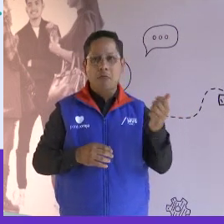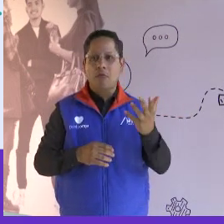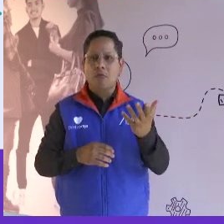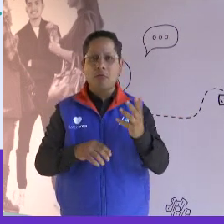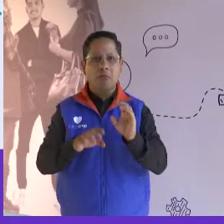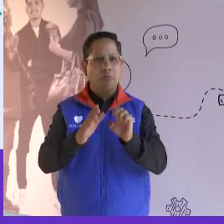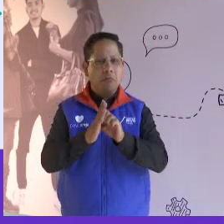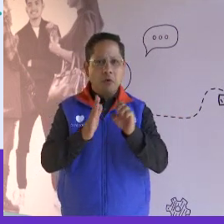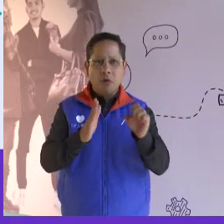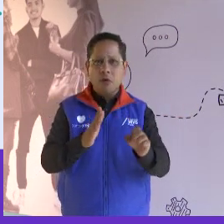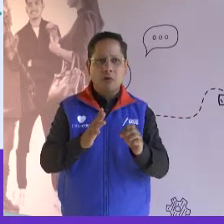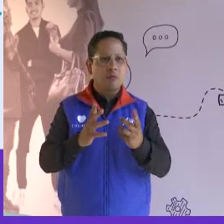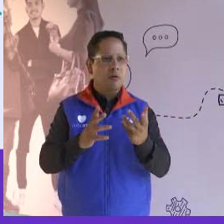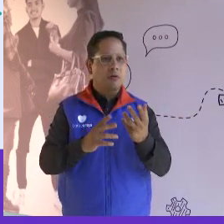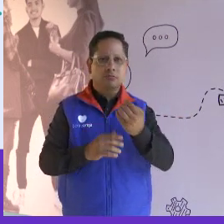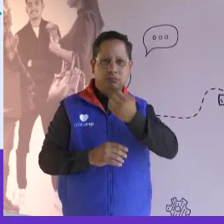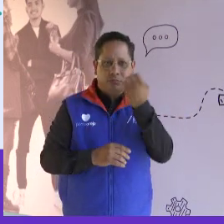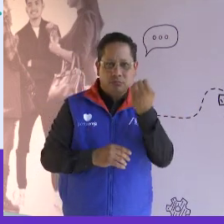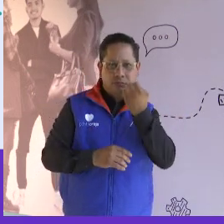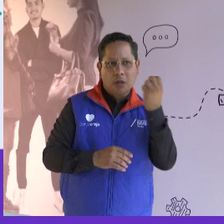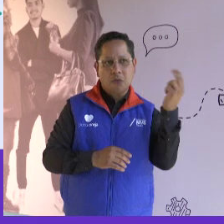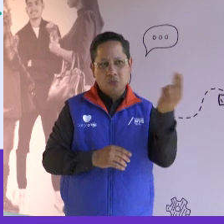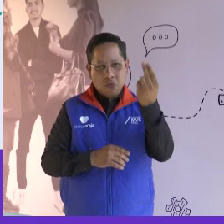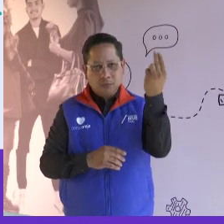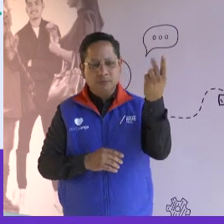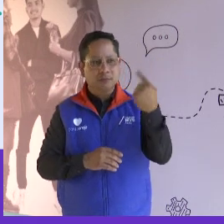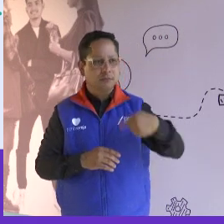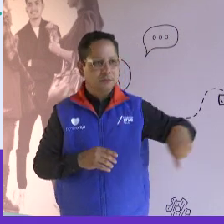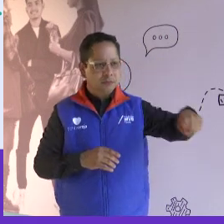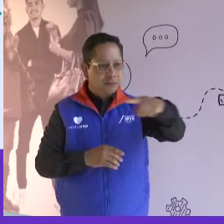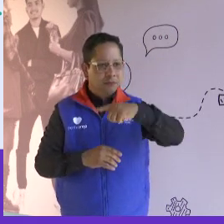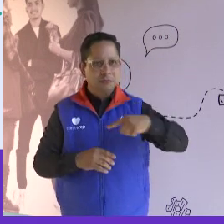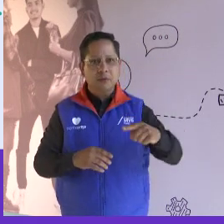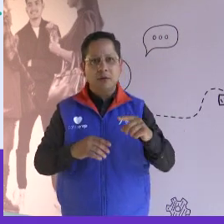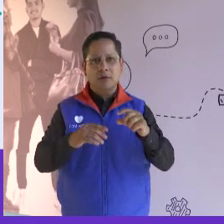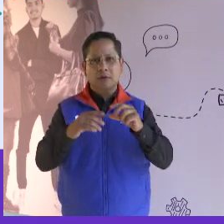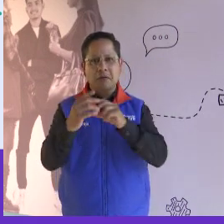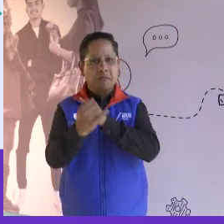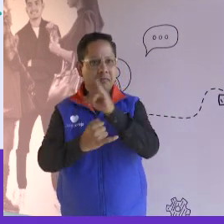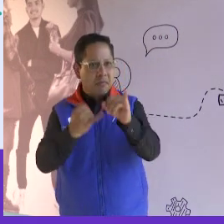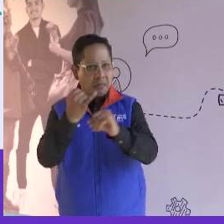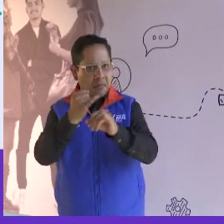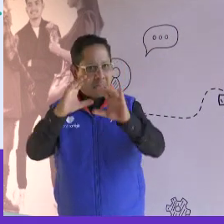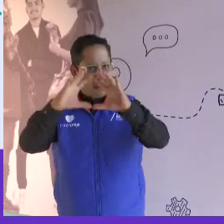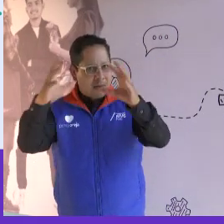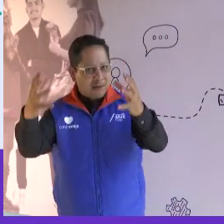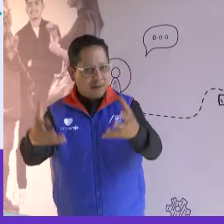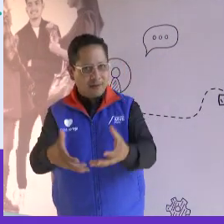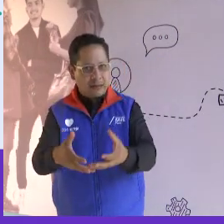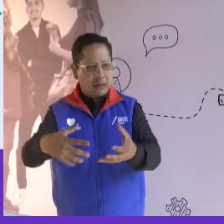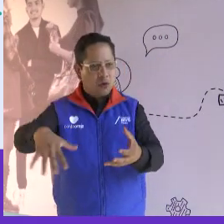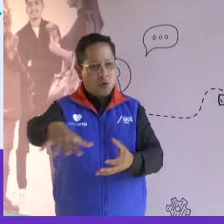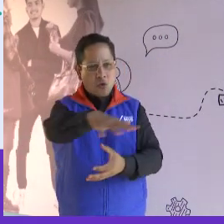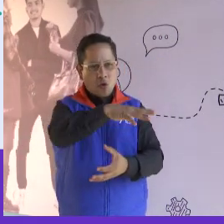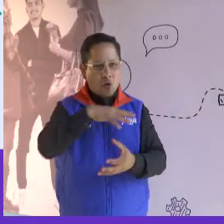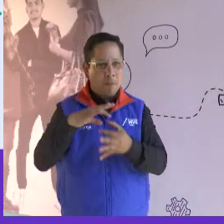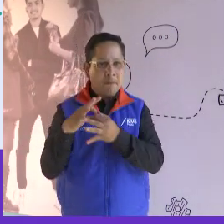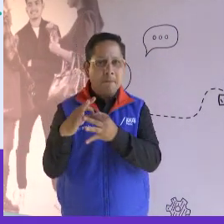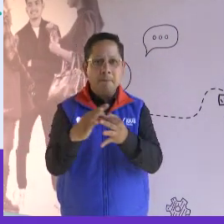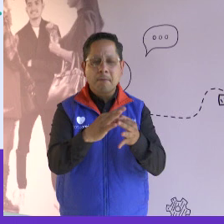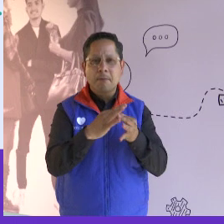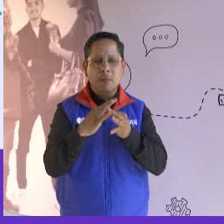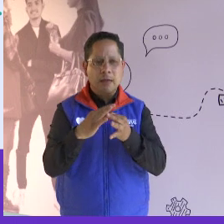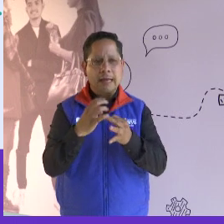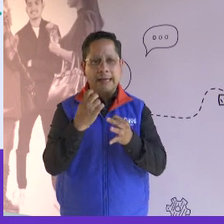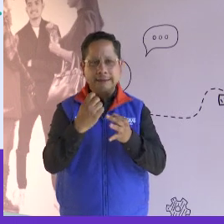con el mundo académico o con la cooperación internacional, ¿cuáles son los